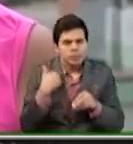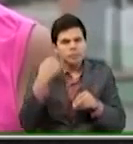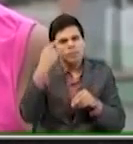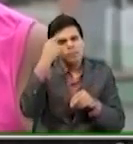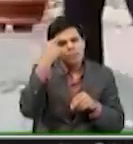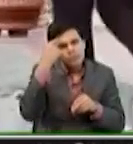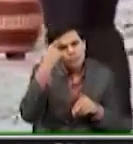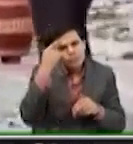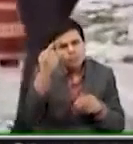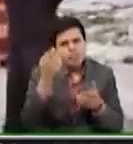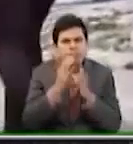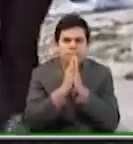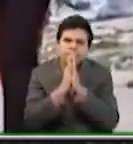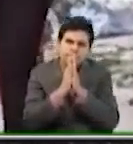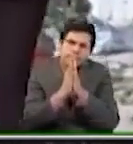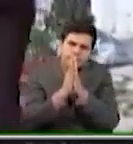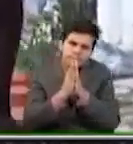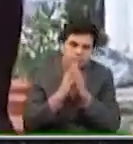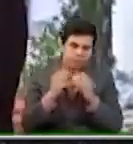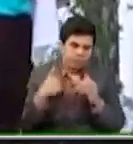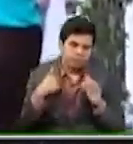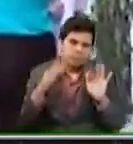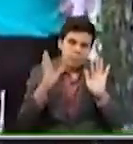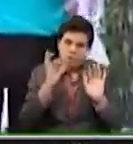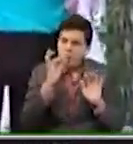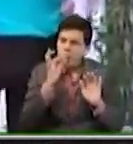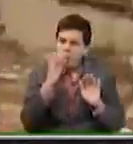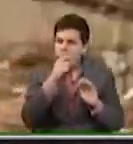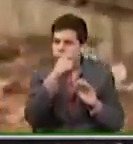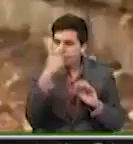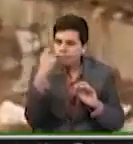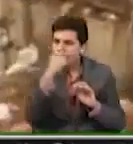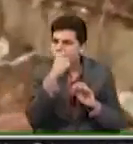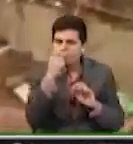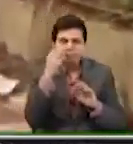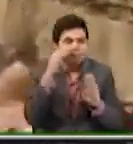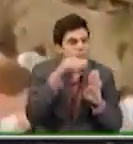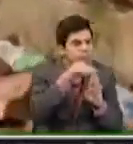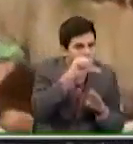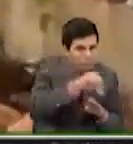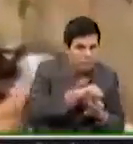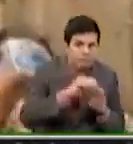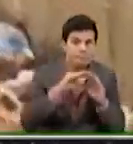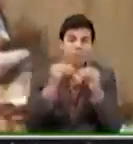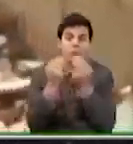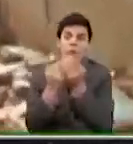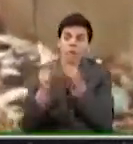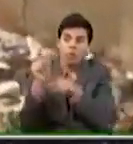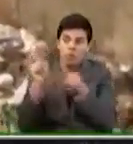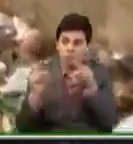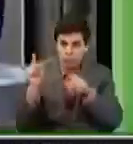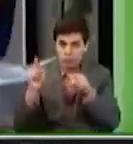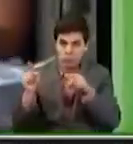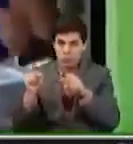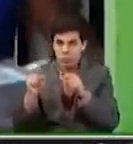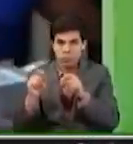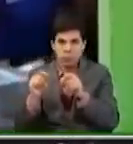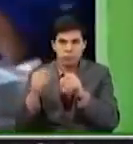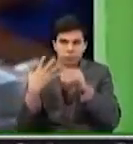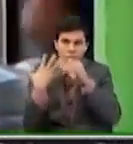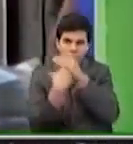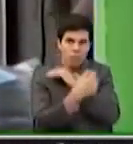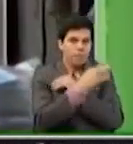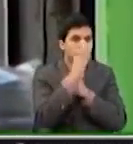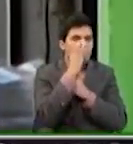que por favor. Yo digo, bueno, el vicio pues es el que llega a todo, muchos jóvenes del mismo colegio que salen a consumir sus